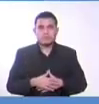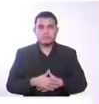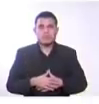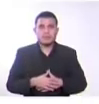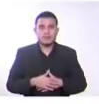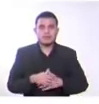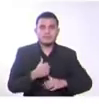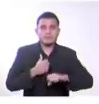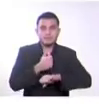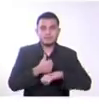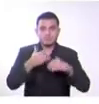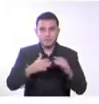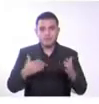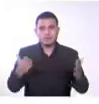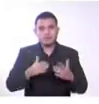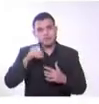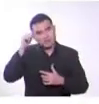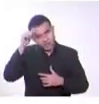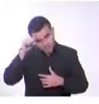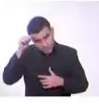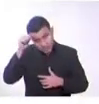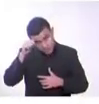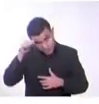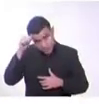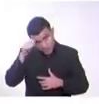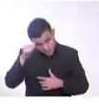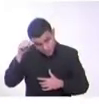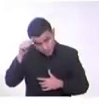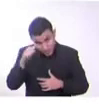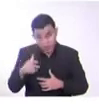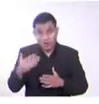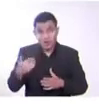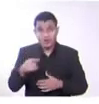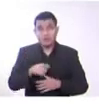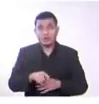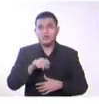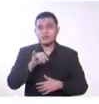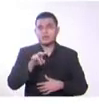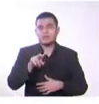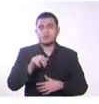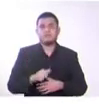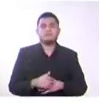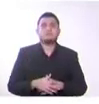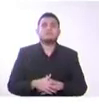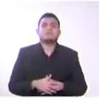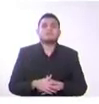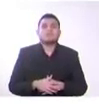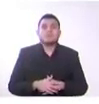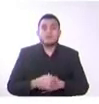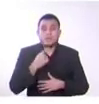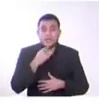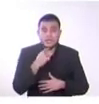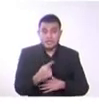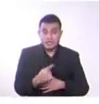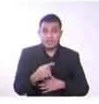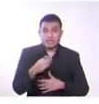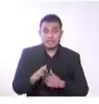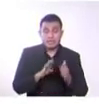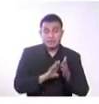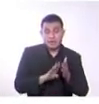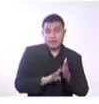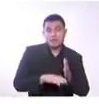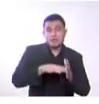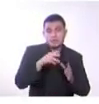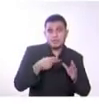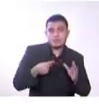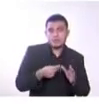para poder hacer el análisis respecto a lo que es el IVA. Y es que quien está pagando más a la larga es